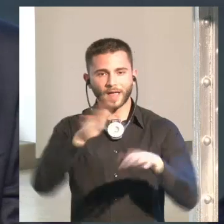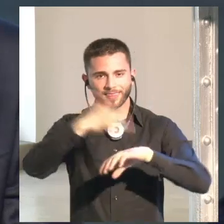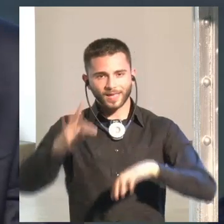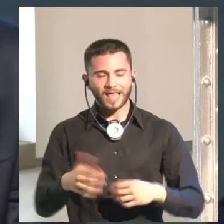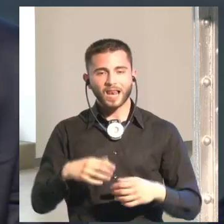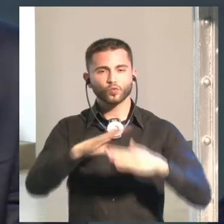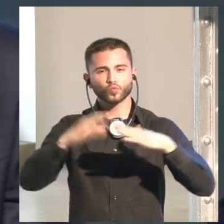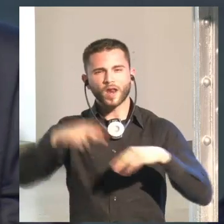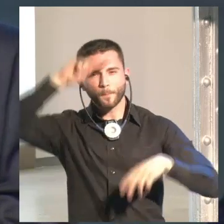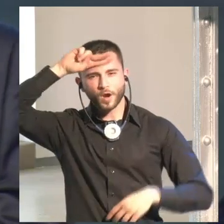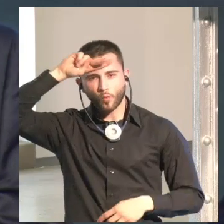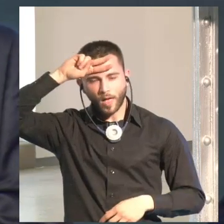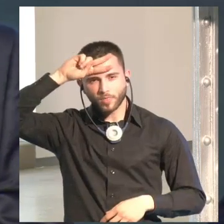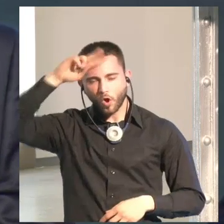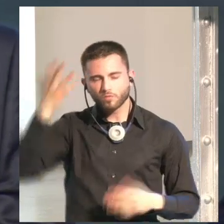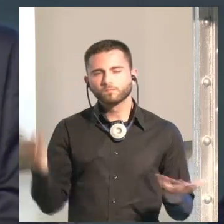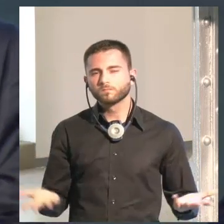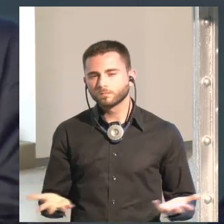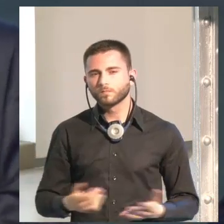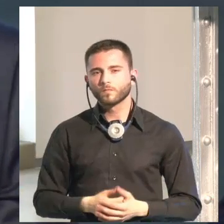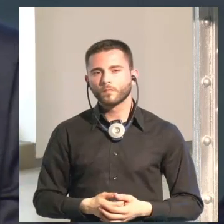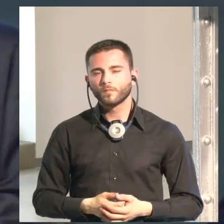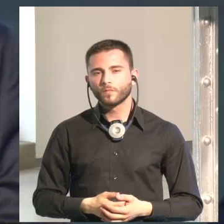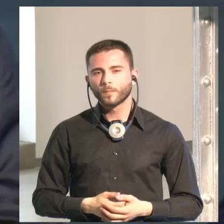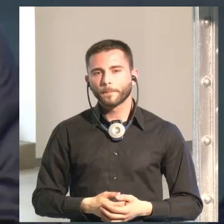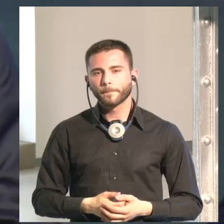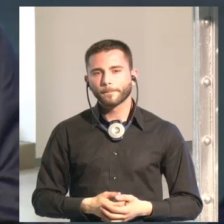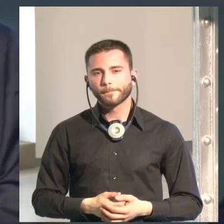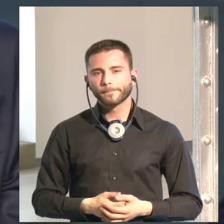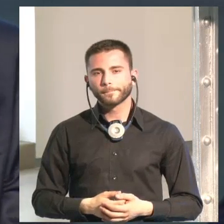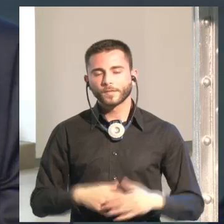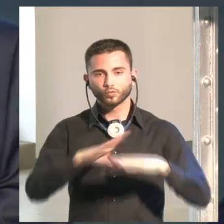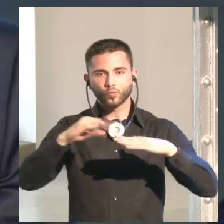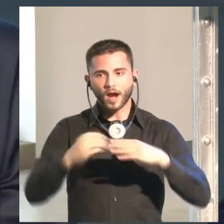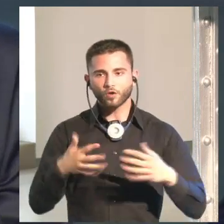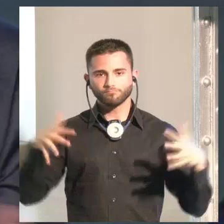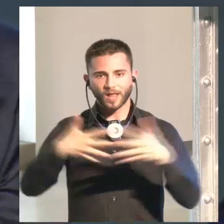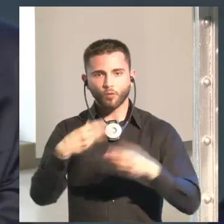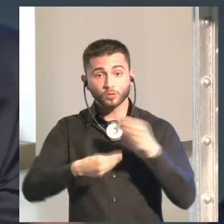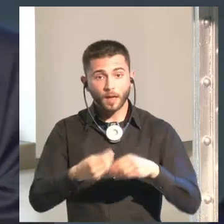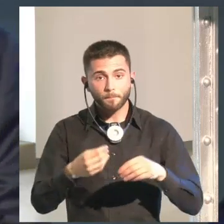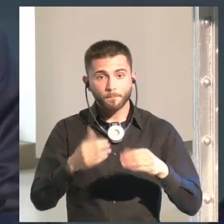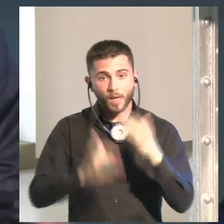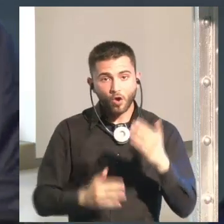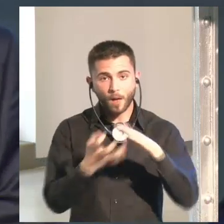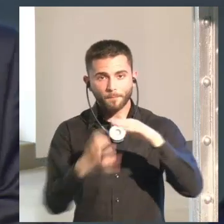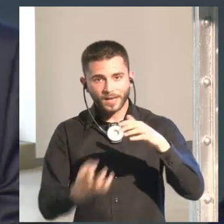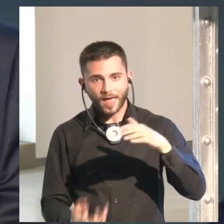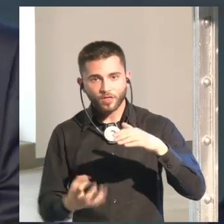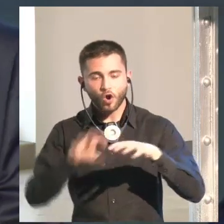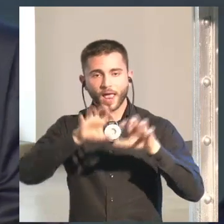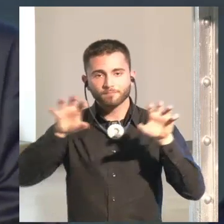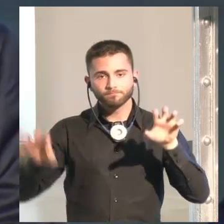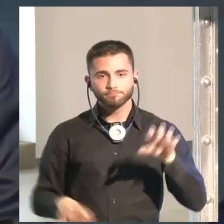de los usuarios y que eventualmente los usuarios utilicen menos Internet y las aplicaciones y los servicios que se